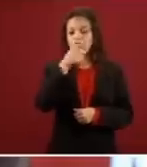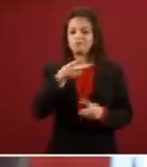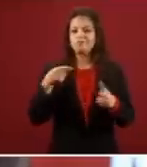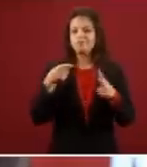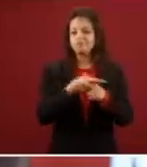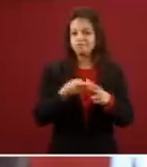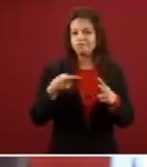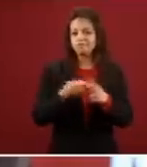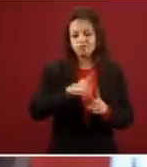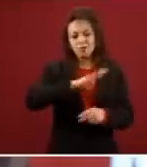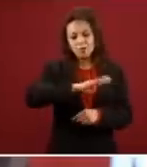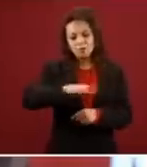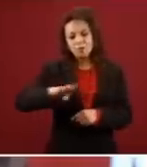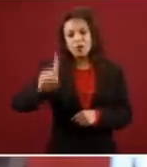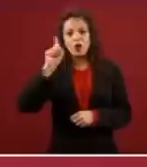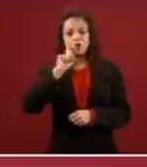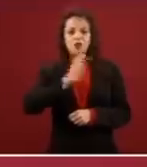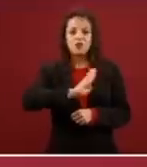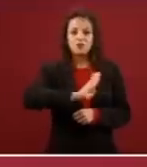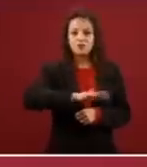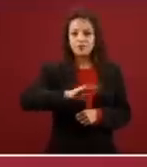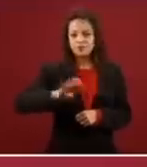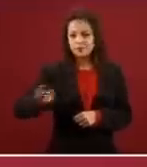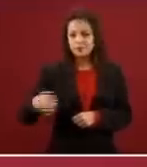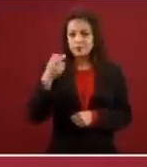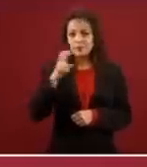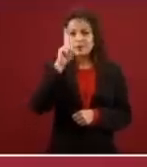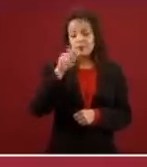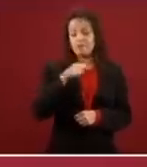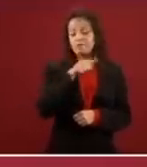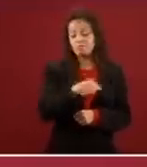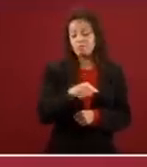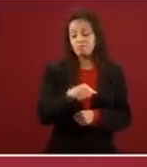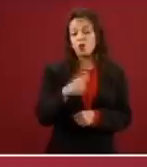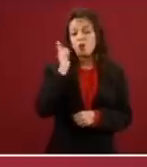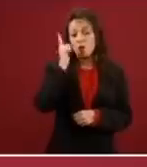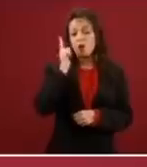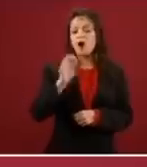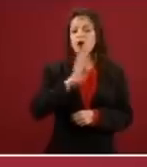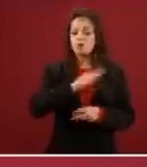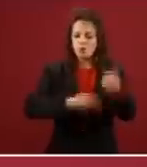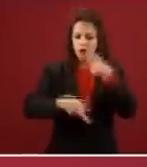mujeres, estamos avanzando en justicia, pero también